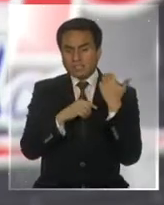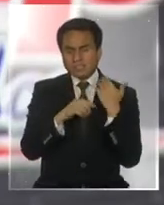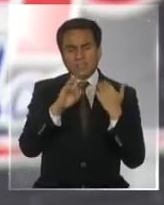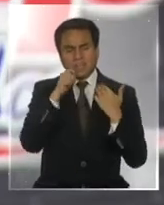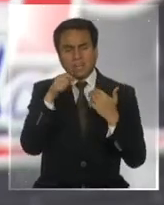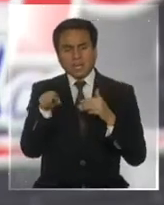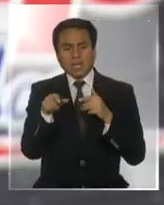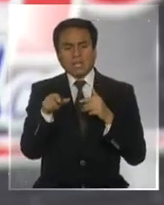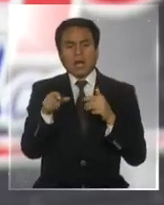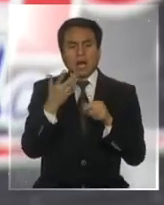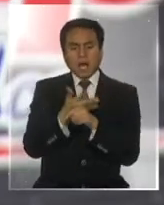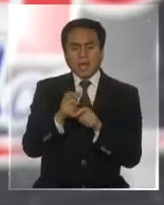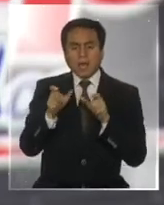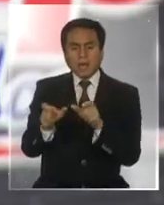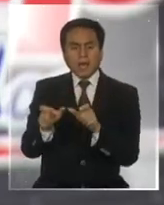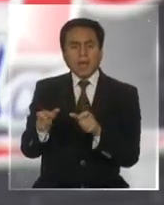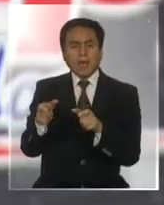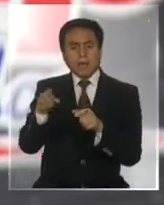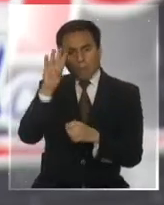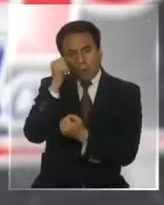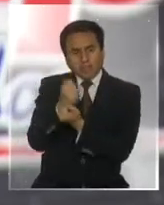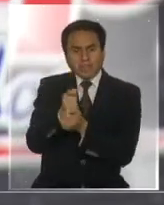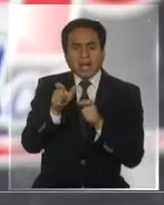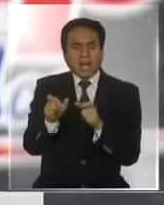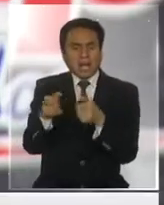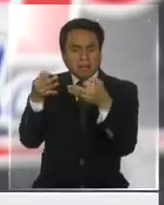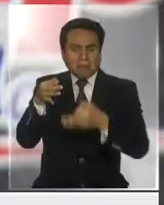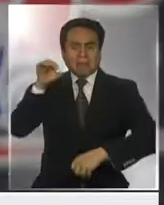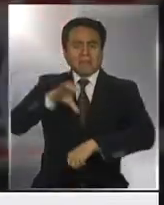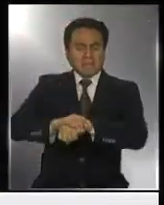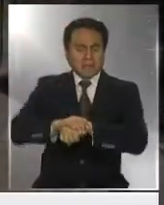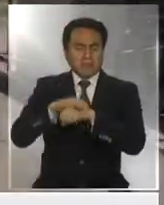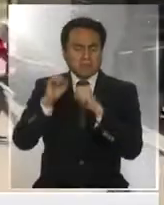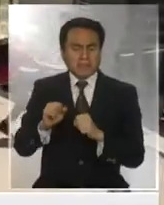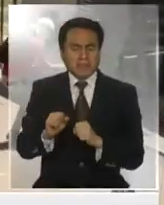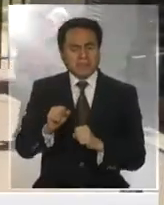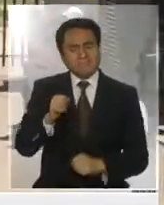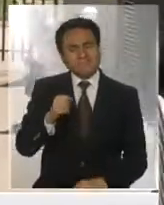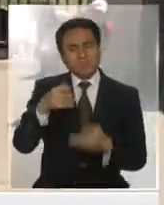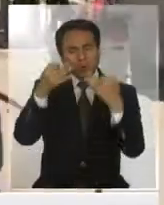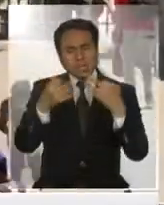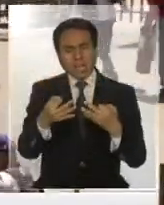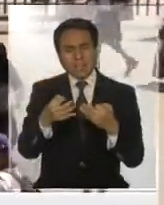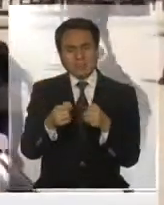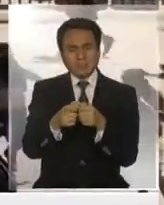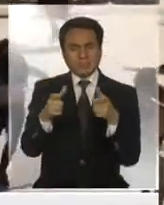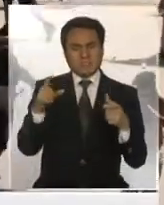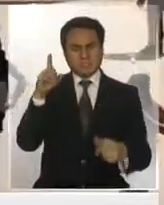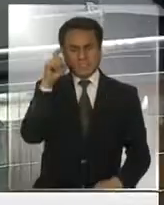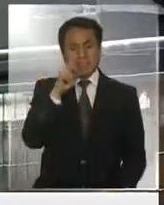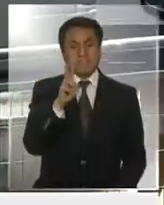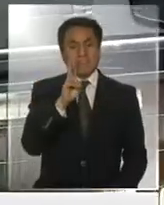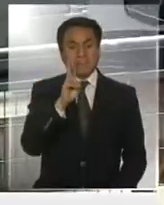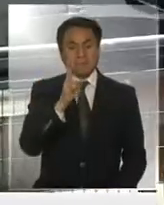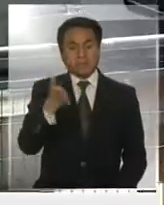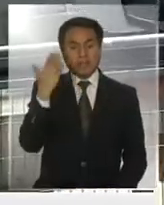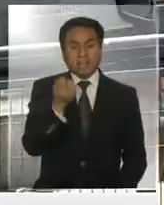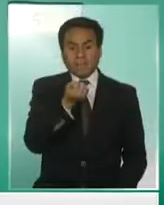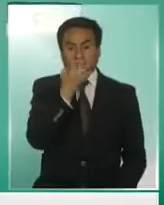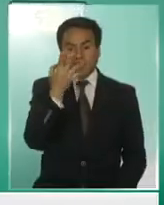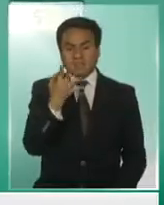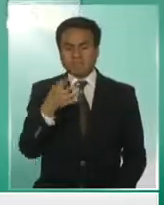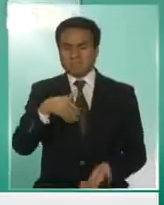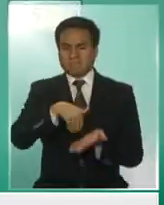que teníamos el contingente policial para detener de una u otra manera. Seguridad sobrepasada como el viernes en la Florida,